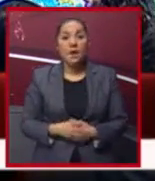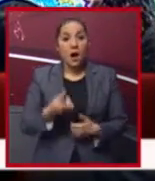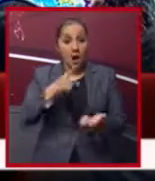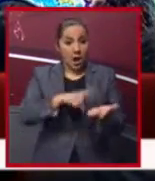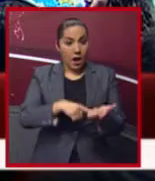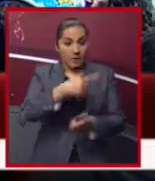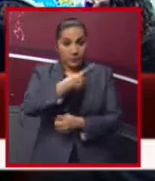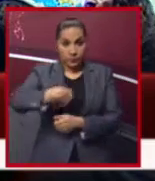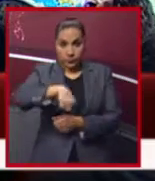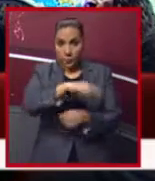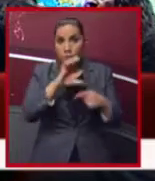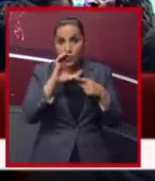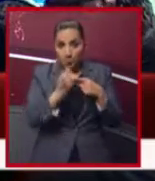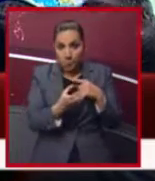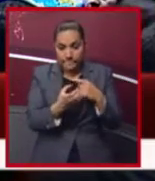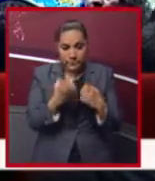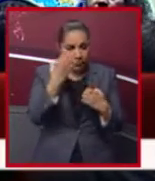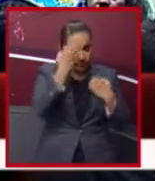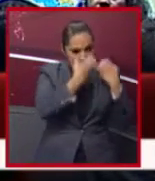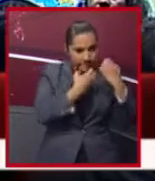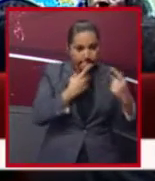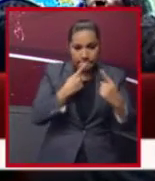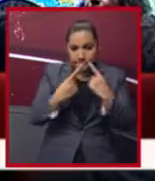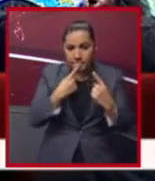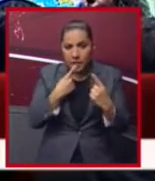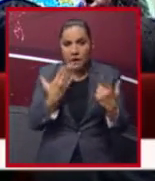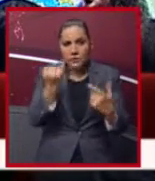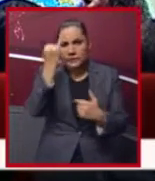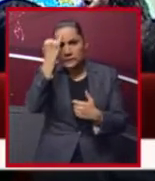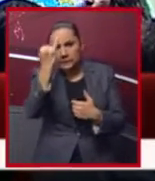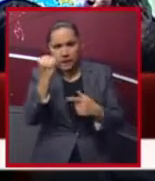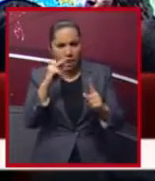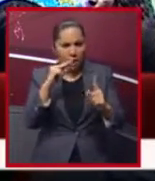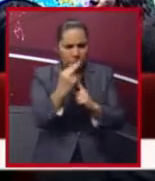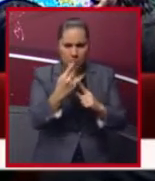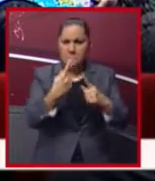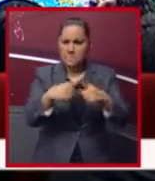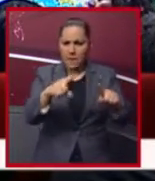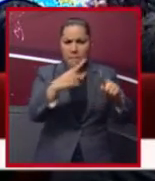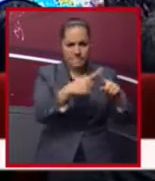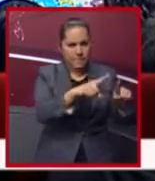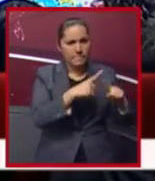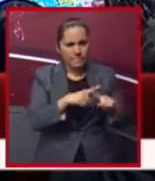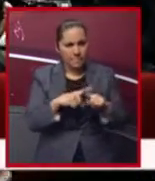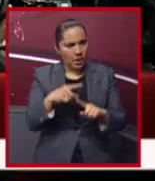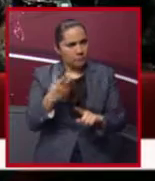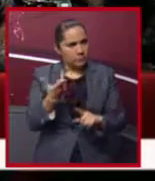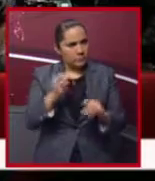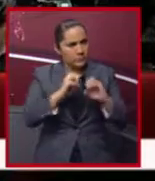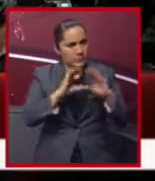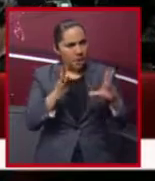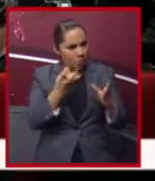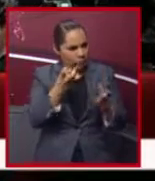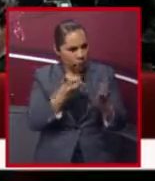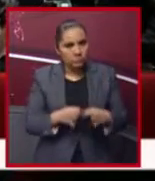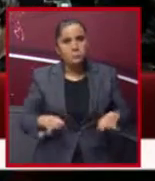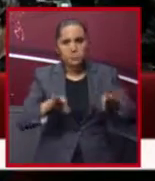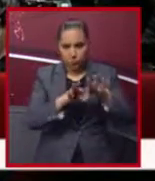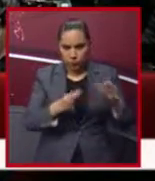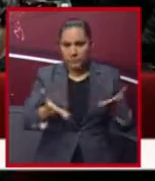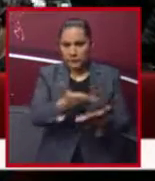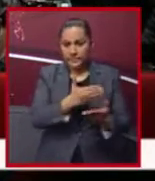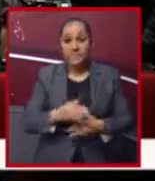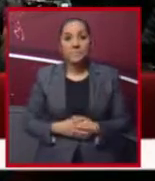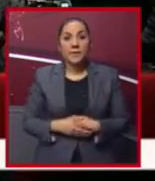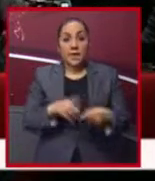sobre estos nombramientos fueron particularmente variados, pero no por ello menos relevantes. Bueno, y el primer dictamen con